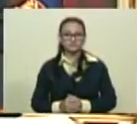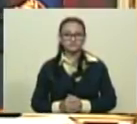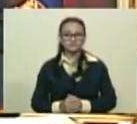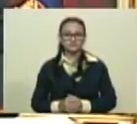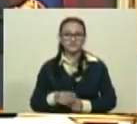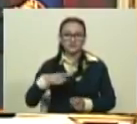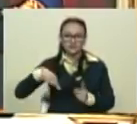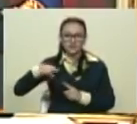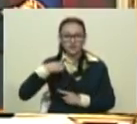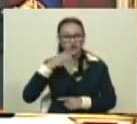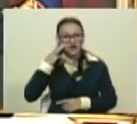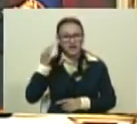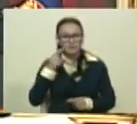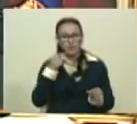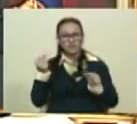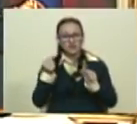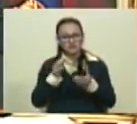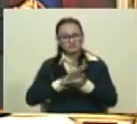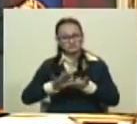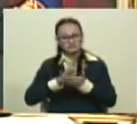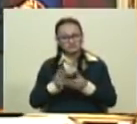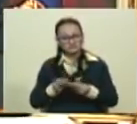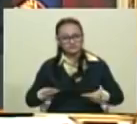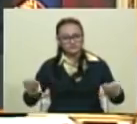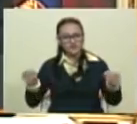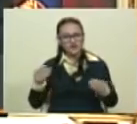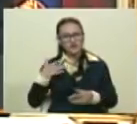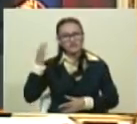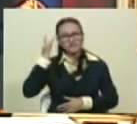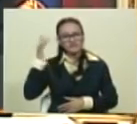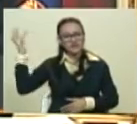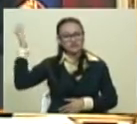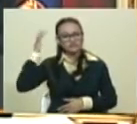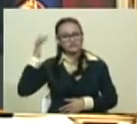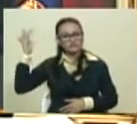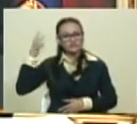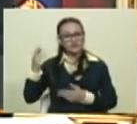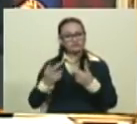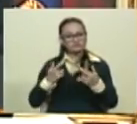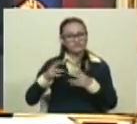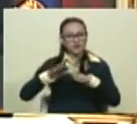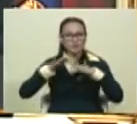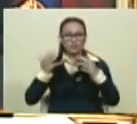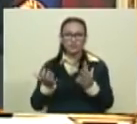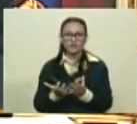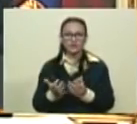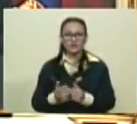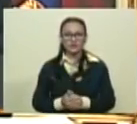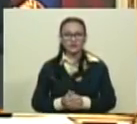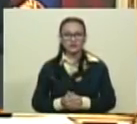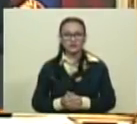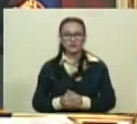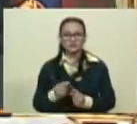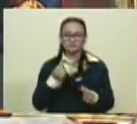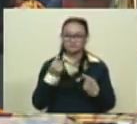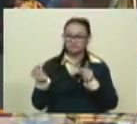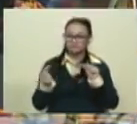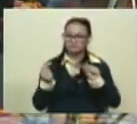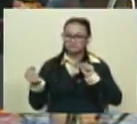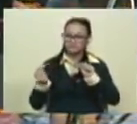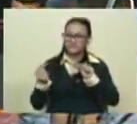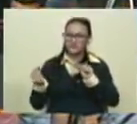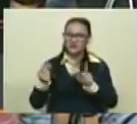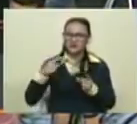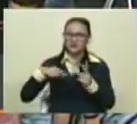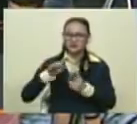Nosotros creemos en el diálogo de civilizaciones como filosofía de las relaciones mundiales. El diálogo de civilizaciones, como